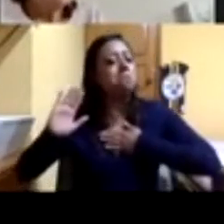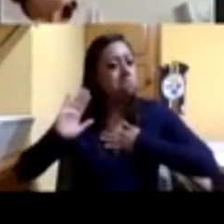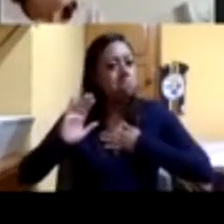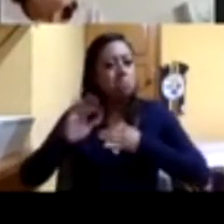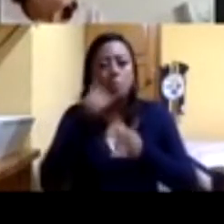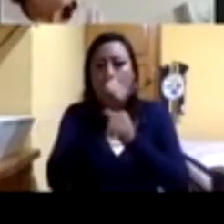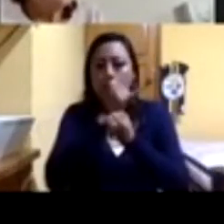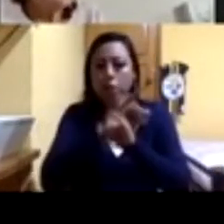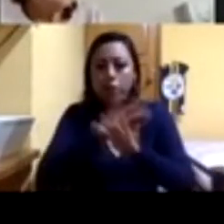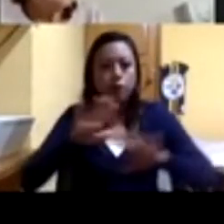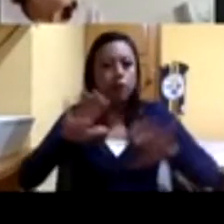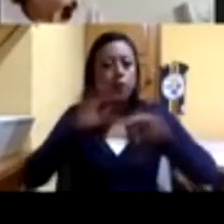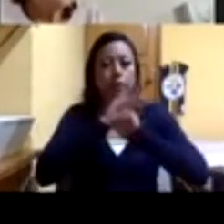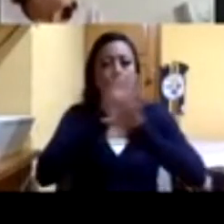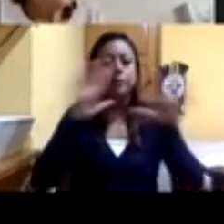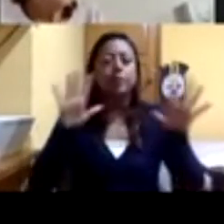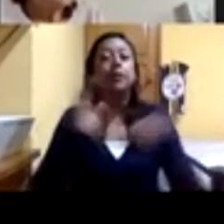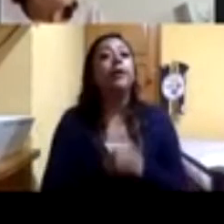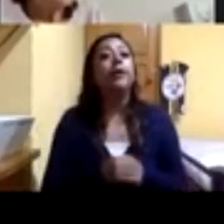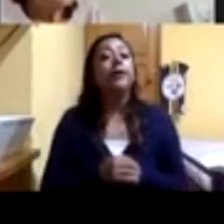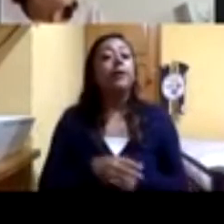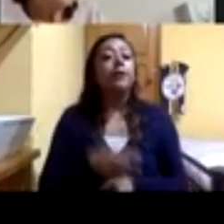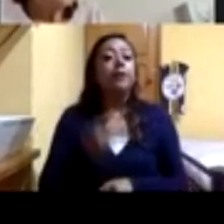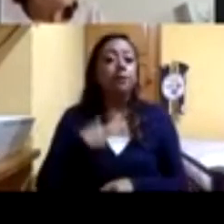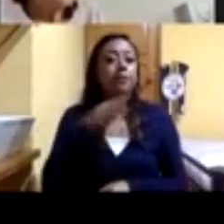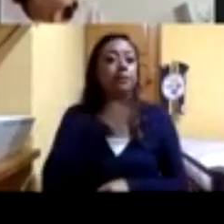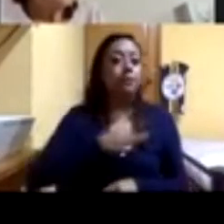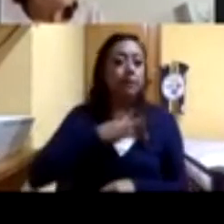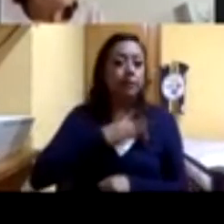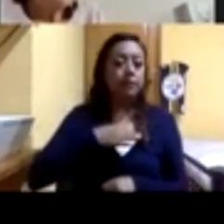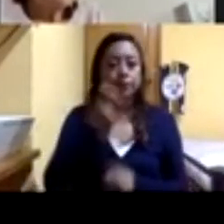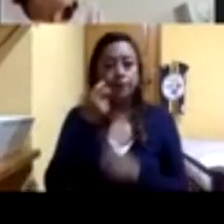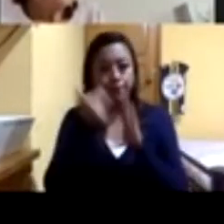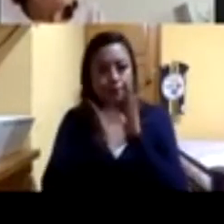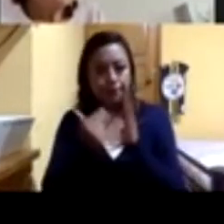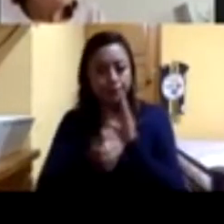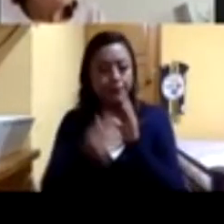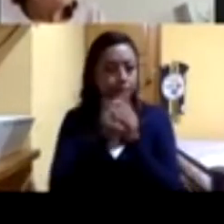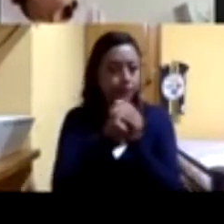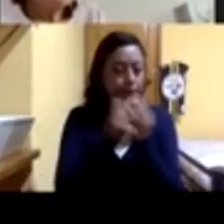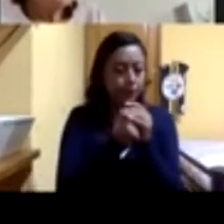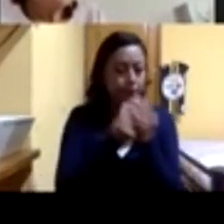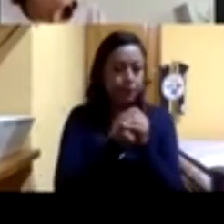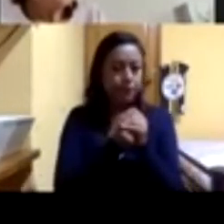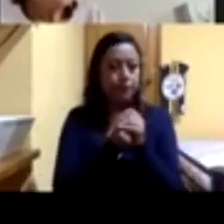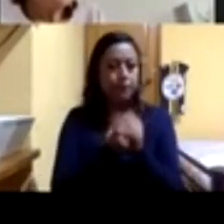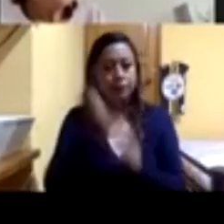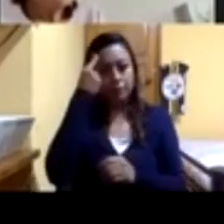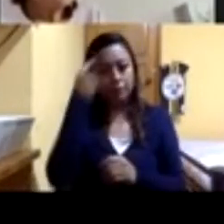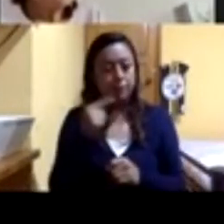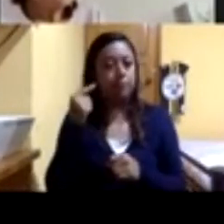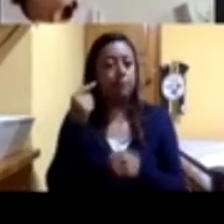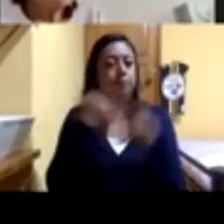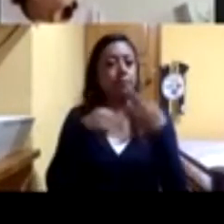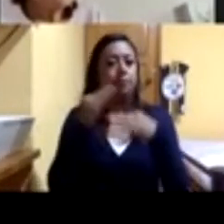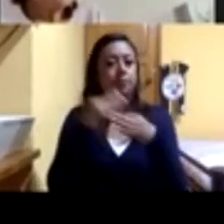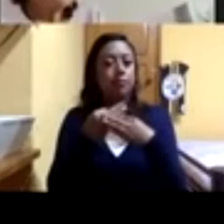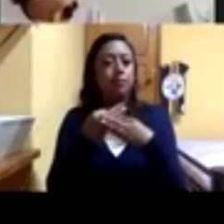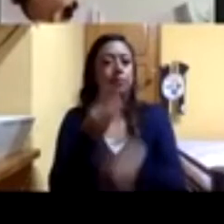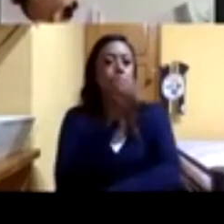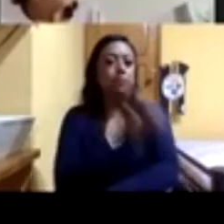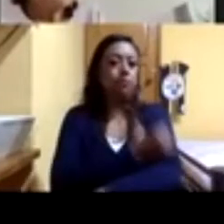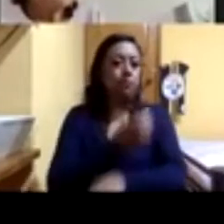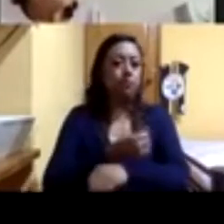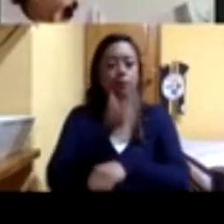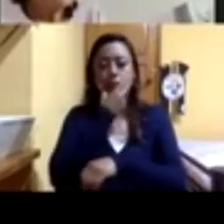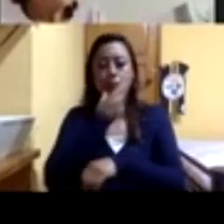Saludo este taller que se va a llevar a cabo para que nuestras compañeras y compañeros de los